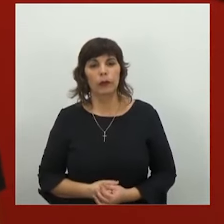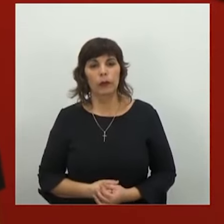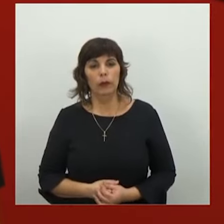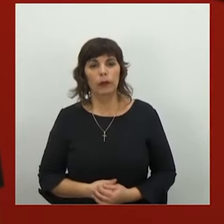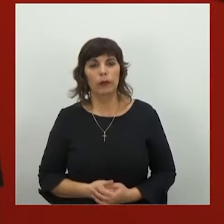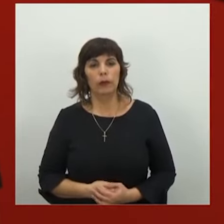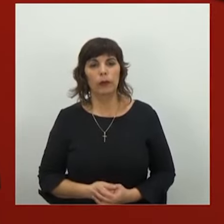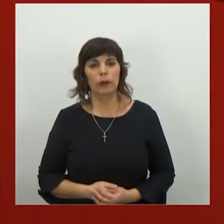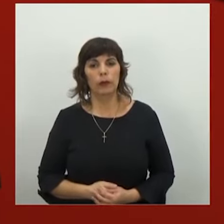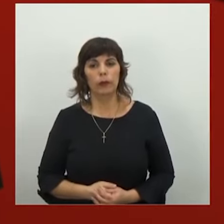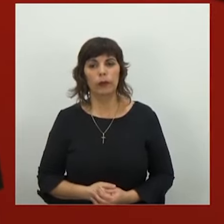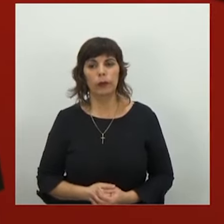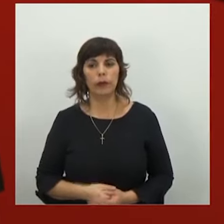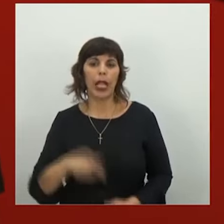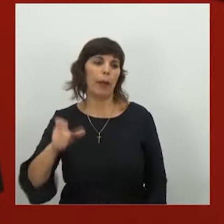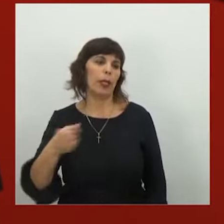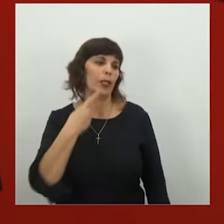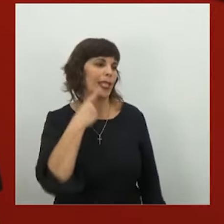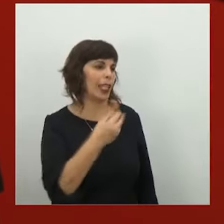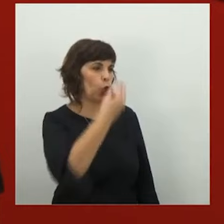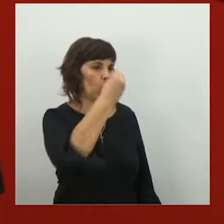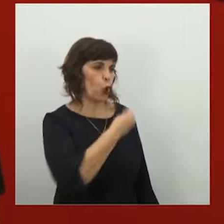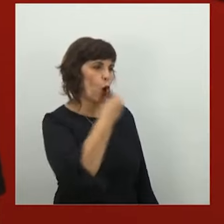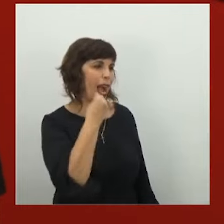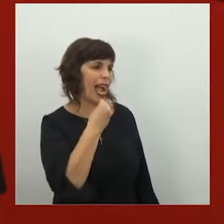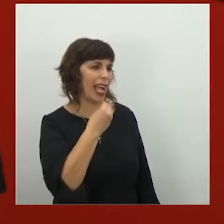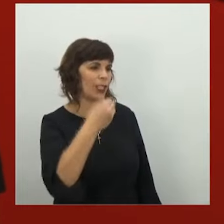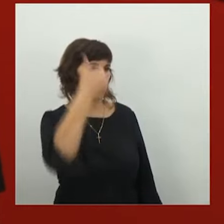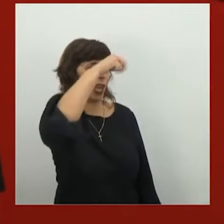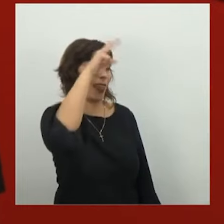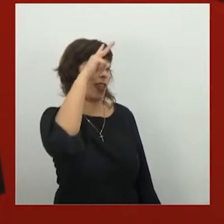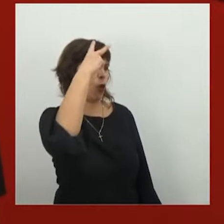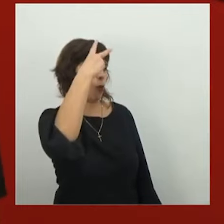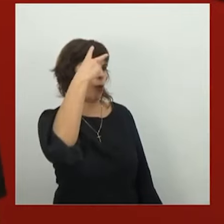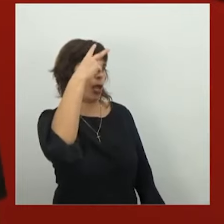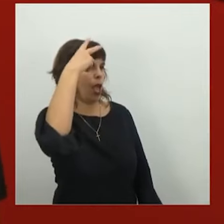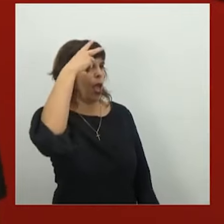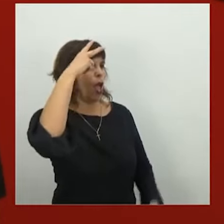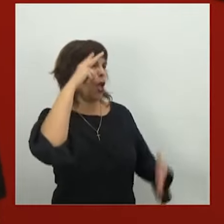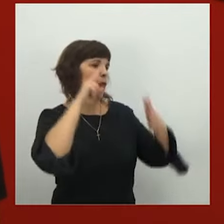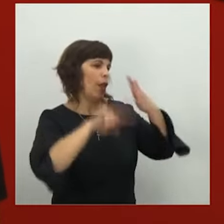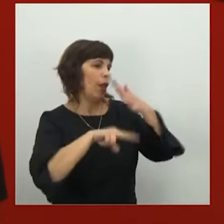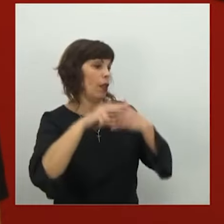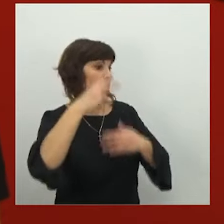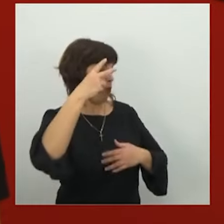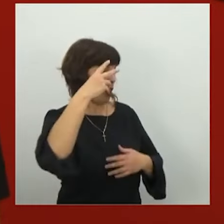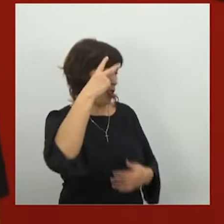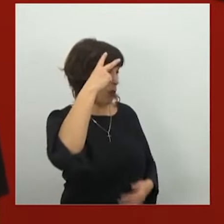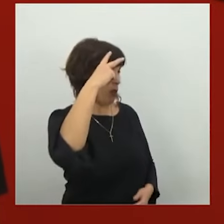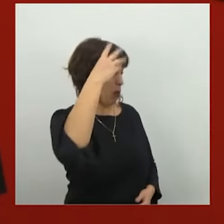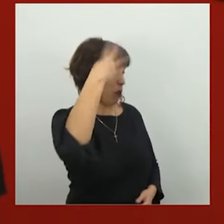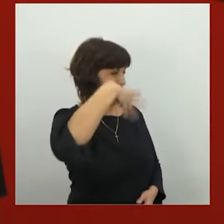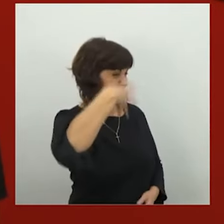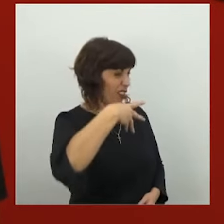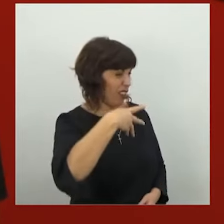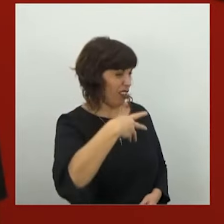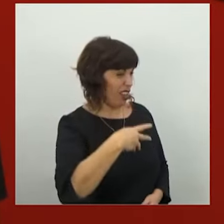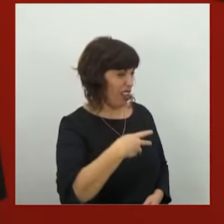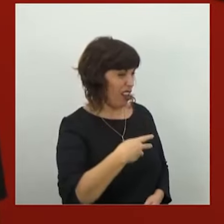algunos, yo estoy haciendo el ayuno de Daniel y se meten 7 kilos de zanahorias cada día. No, eso no, no, no. Yo digo verdadero